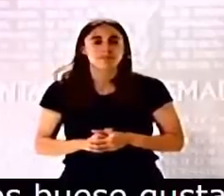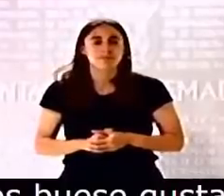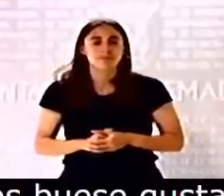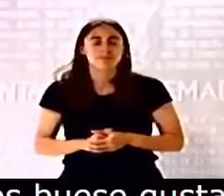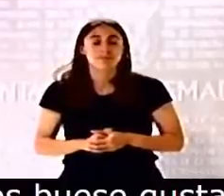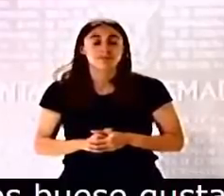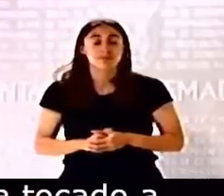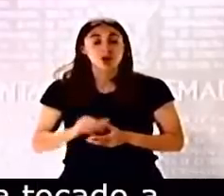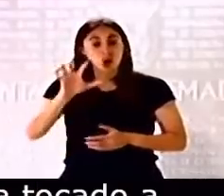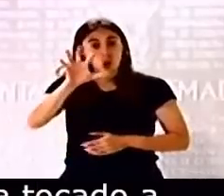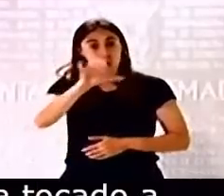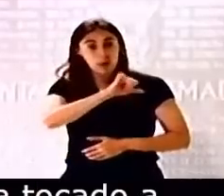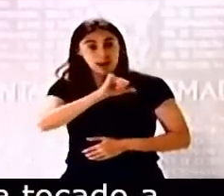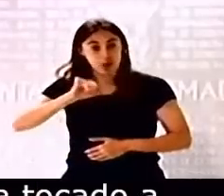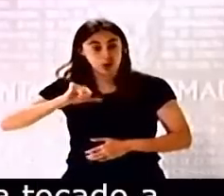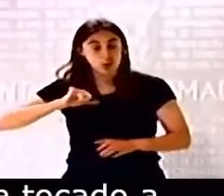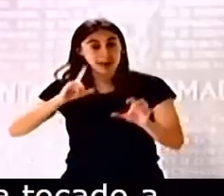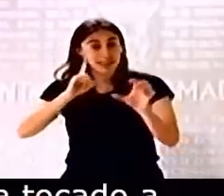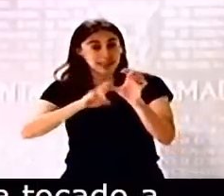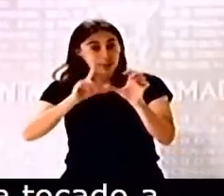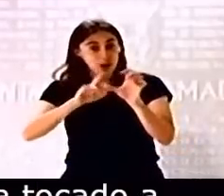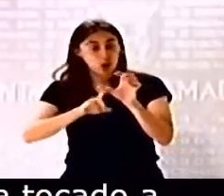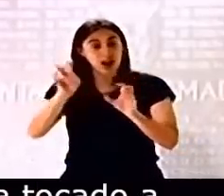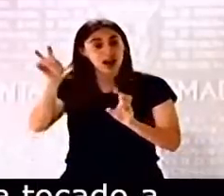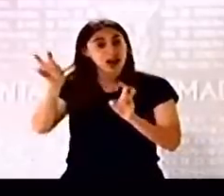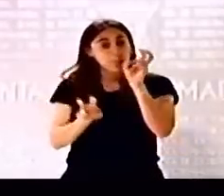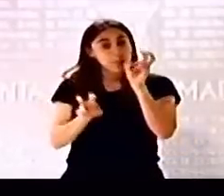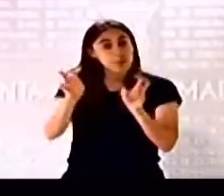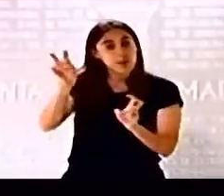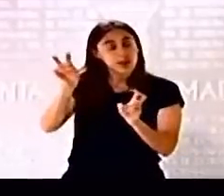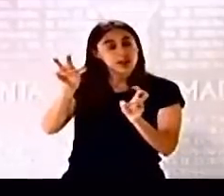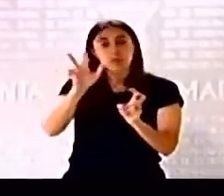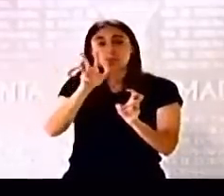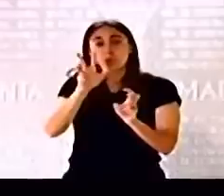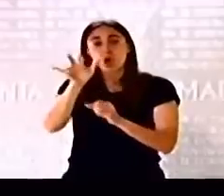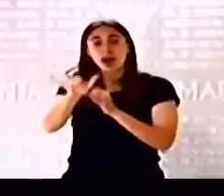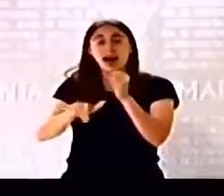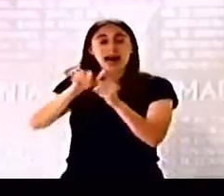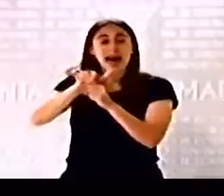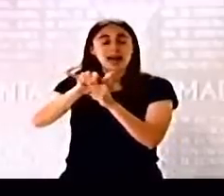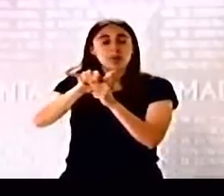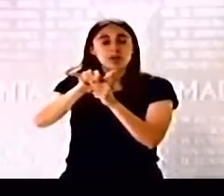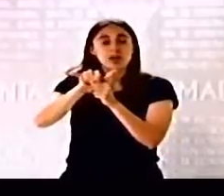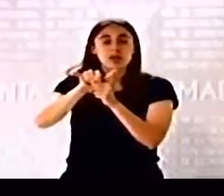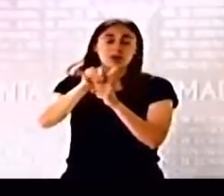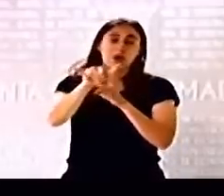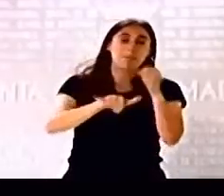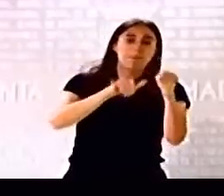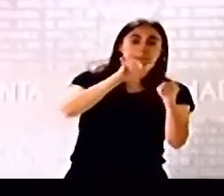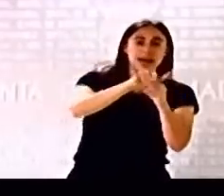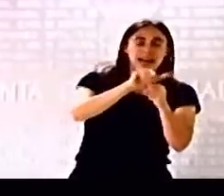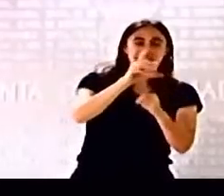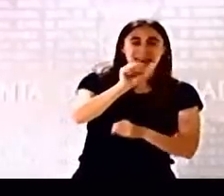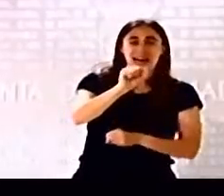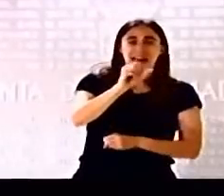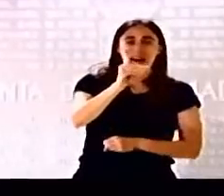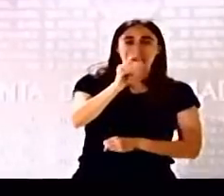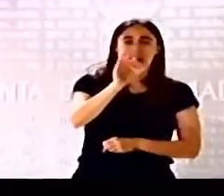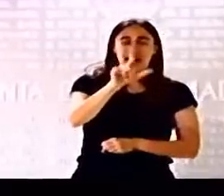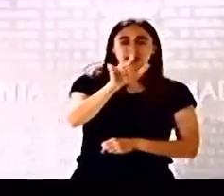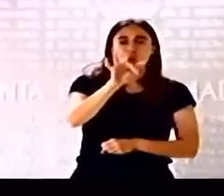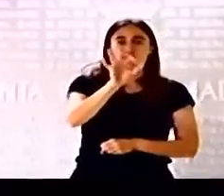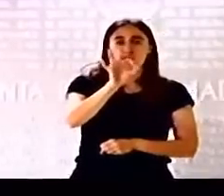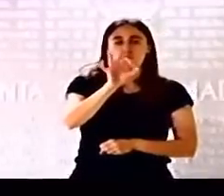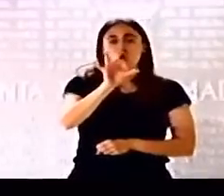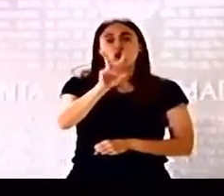A la Comunidad Autónoma de Extremadura llegaron vía el aeropuerto de Madrid-Barajas Adolfo Suárez el día 1 de